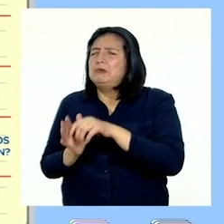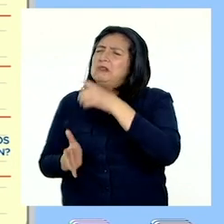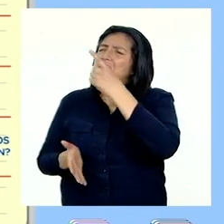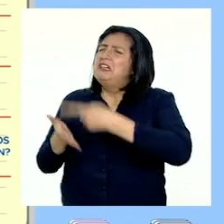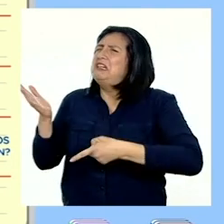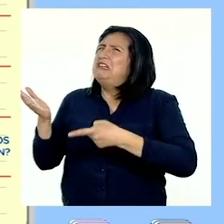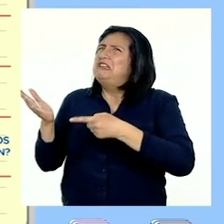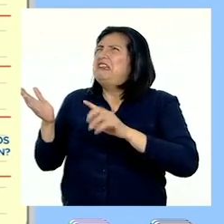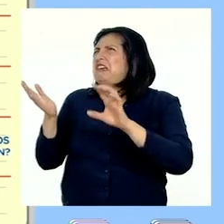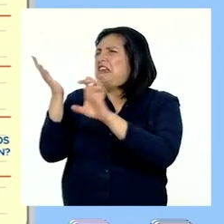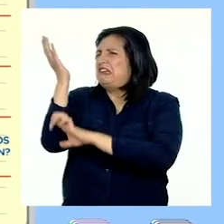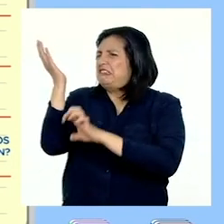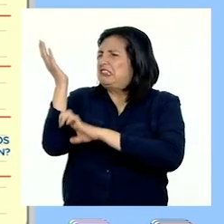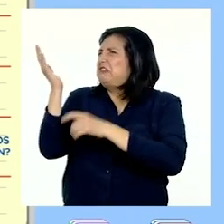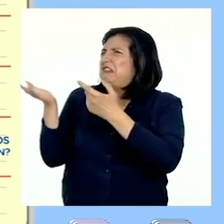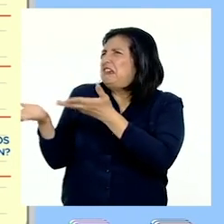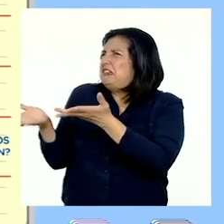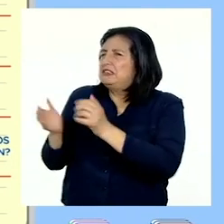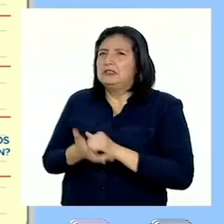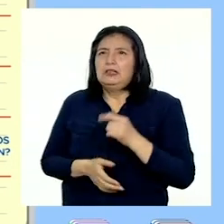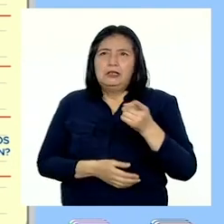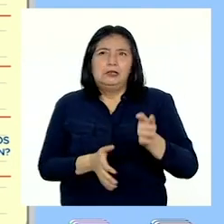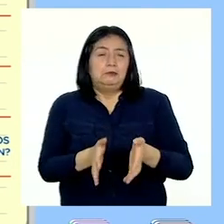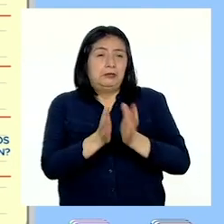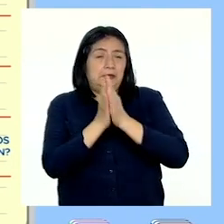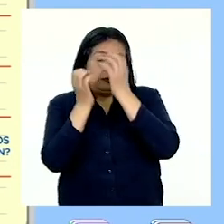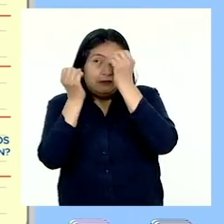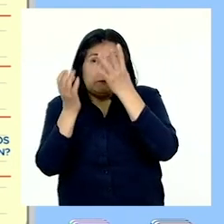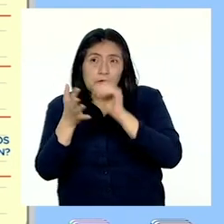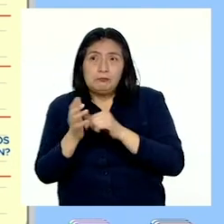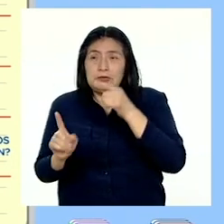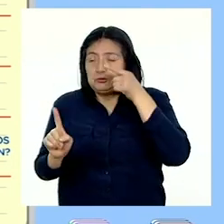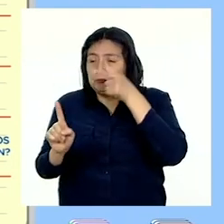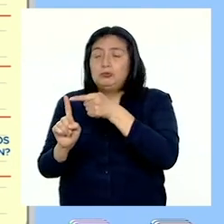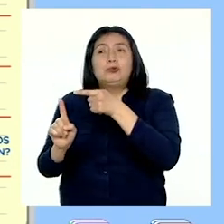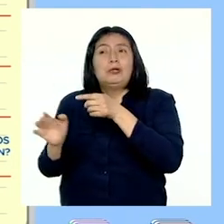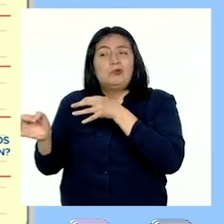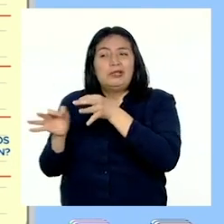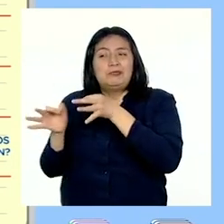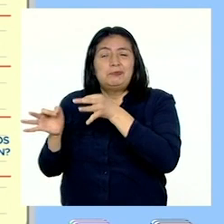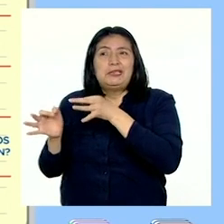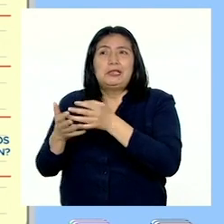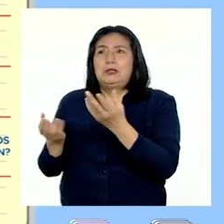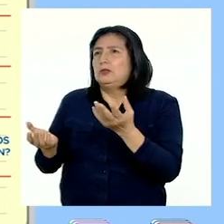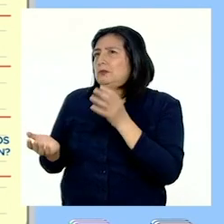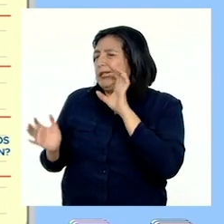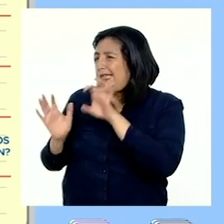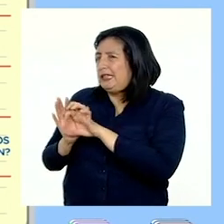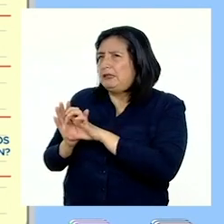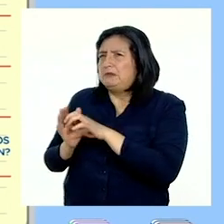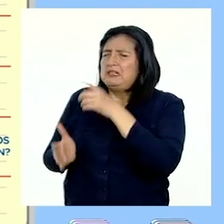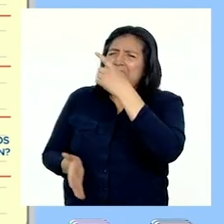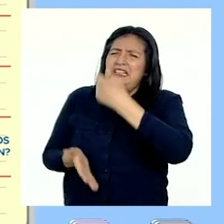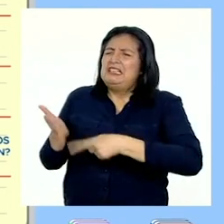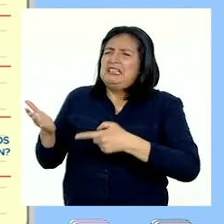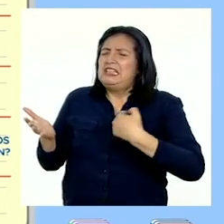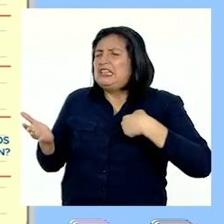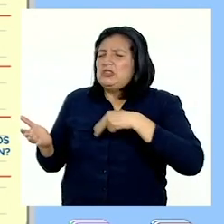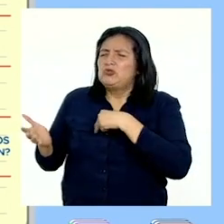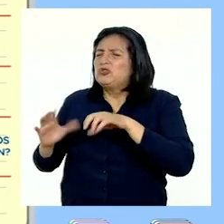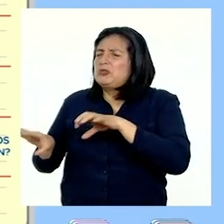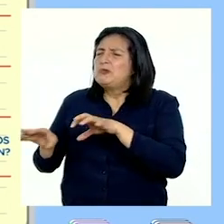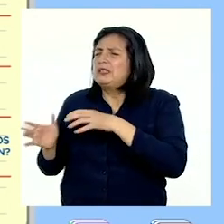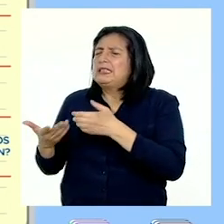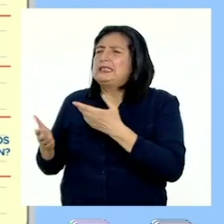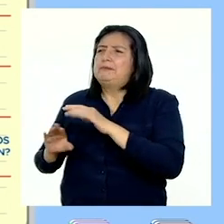las estaciones del año? También para pedir información precisa o detallada como en ¿qué acciones debemos tomar